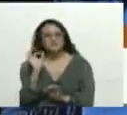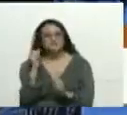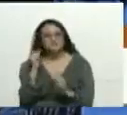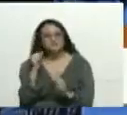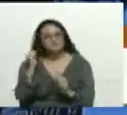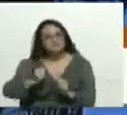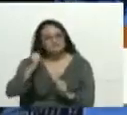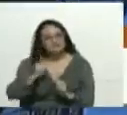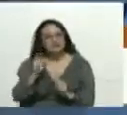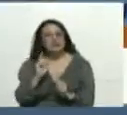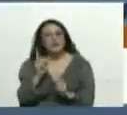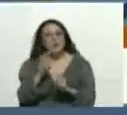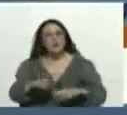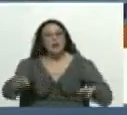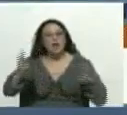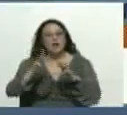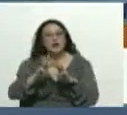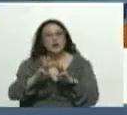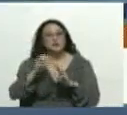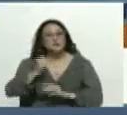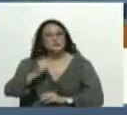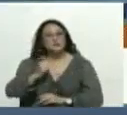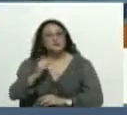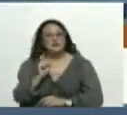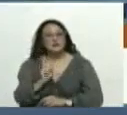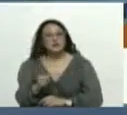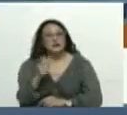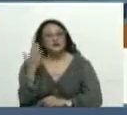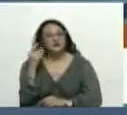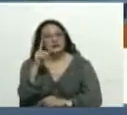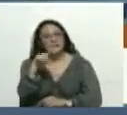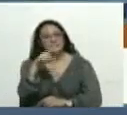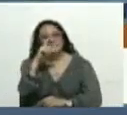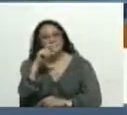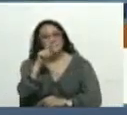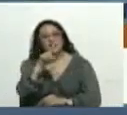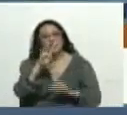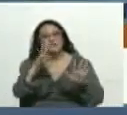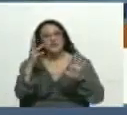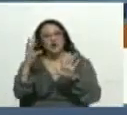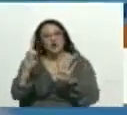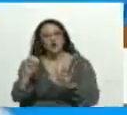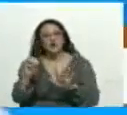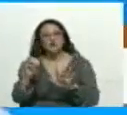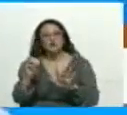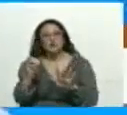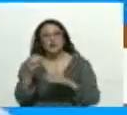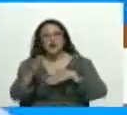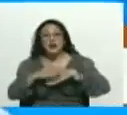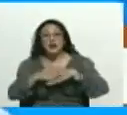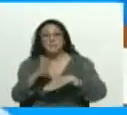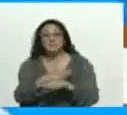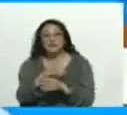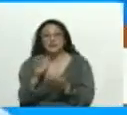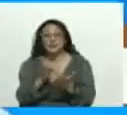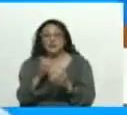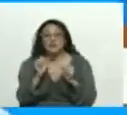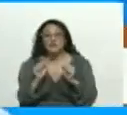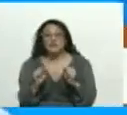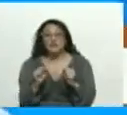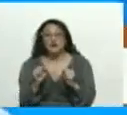esto tiene que hacerse porque porque lo que en 1980 el informe magray ya advertía como un problemón